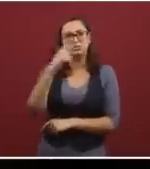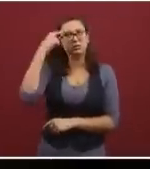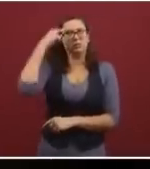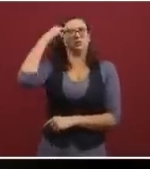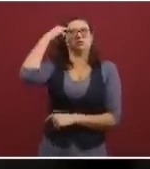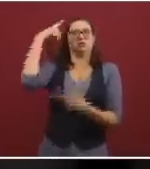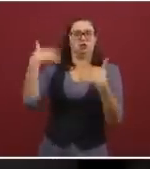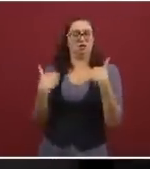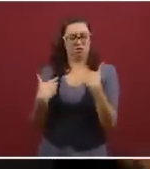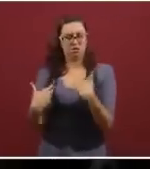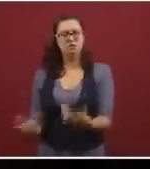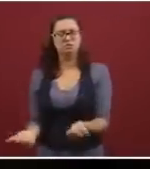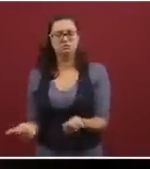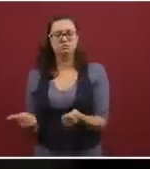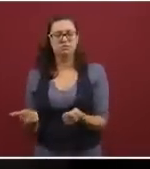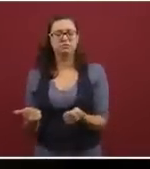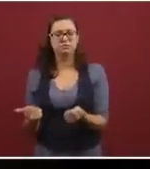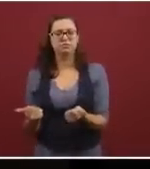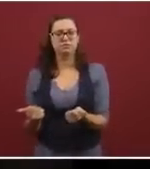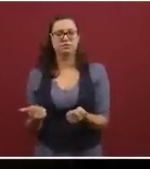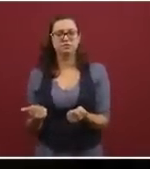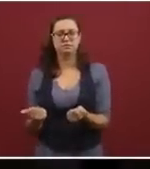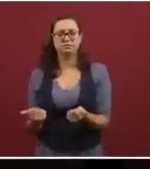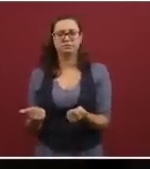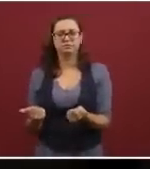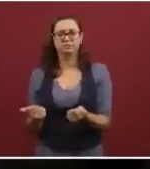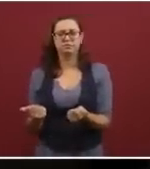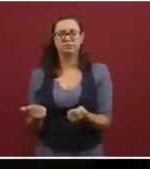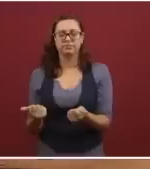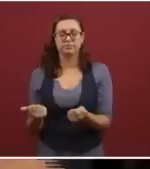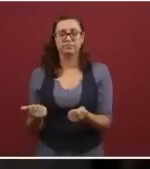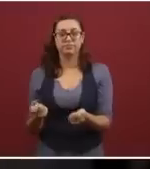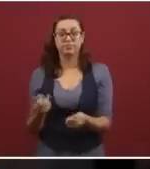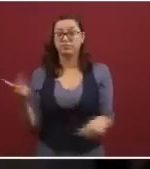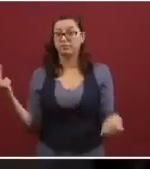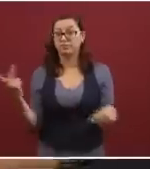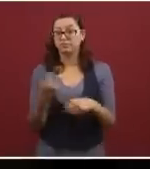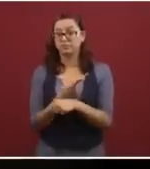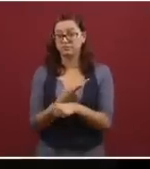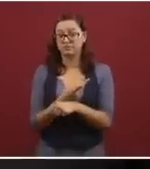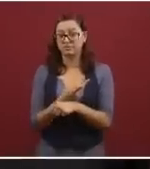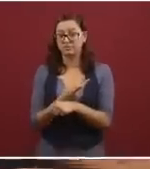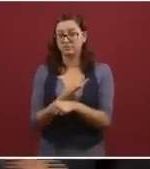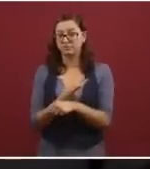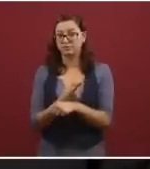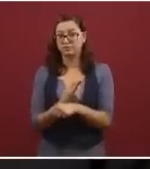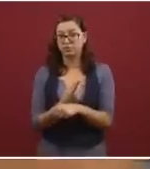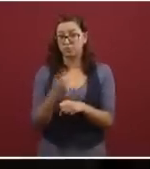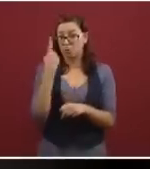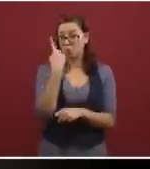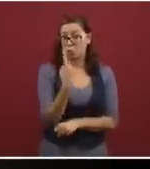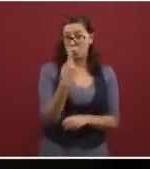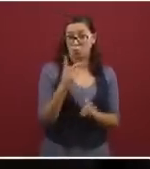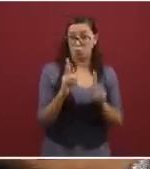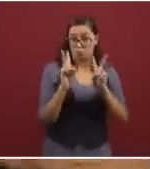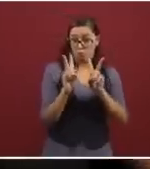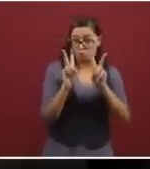Pero es cuando una causa se convierte en